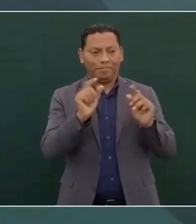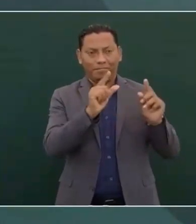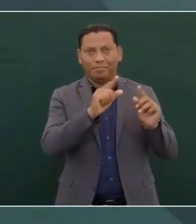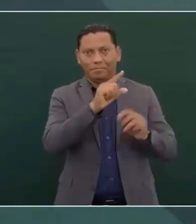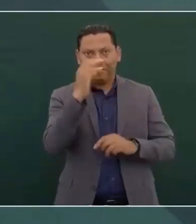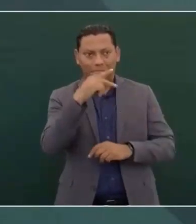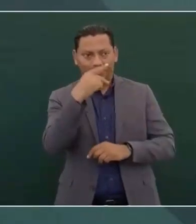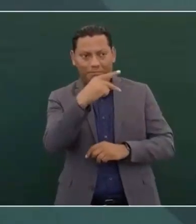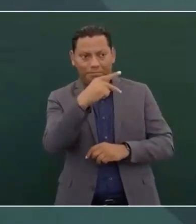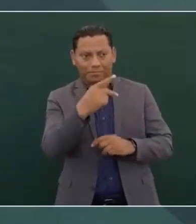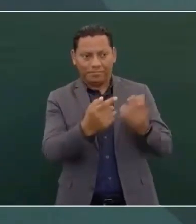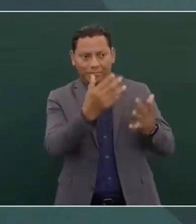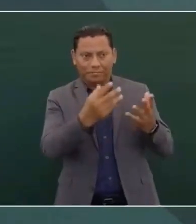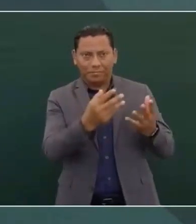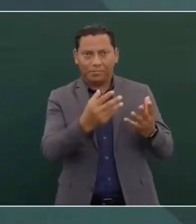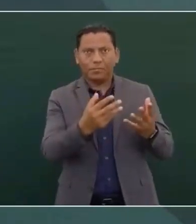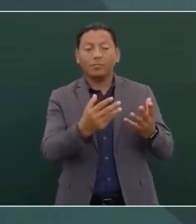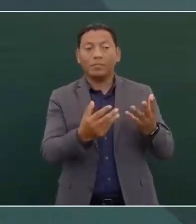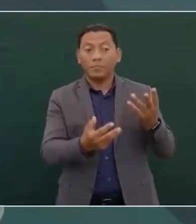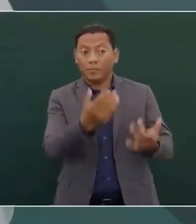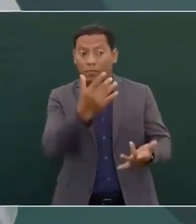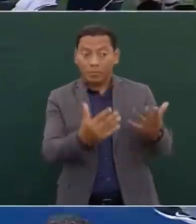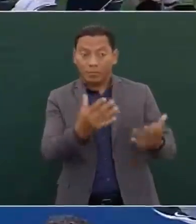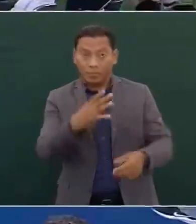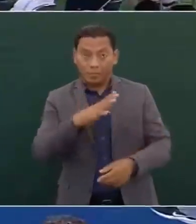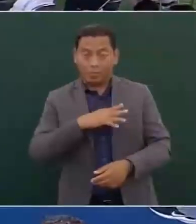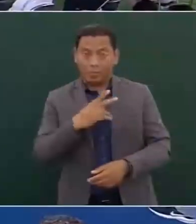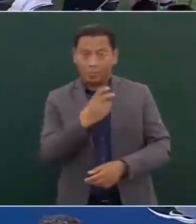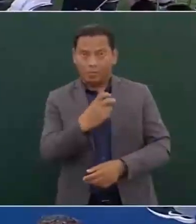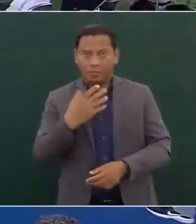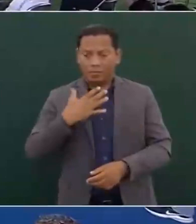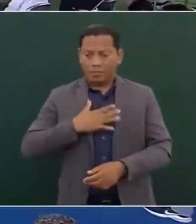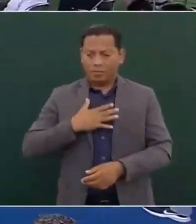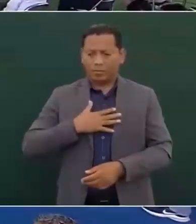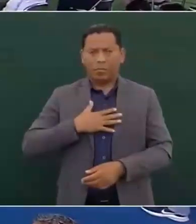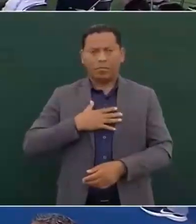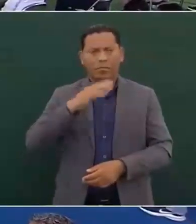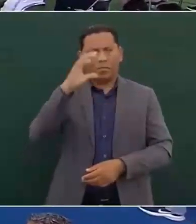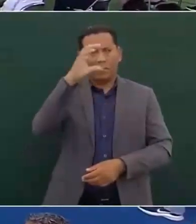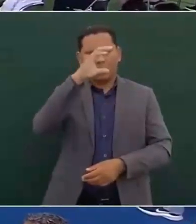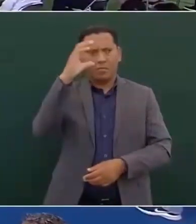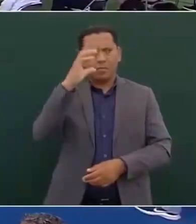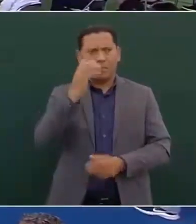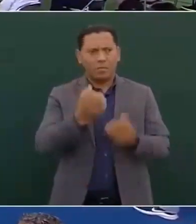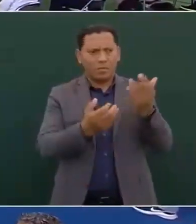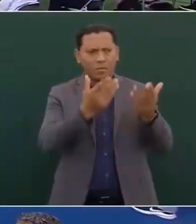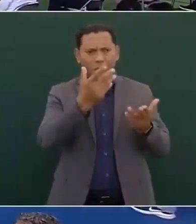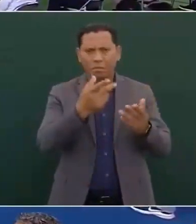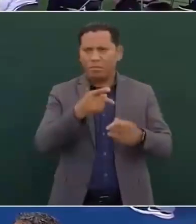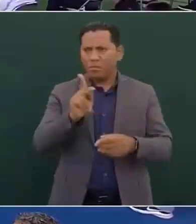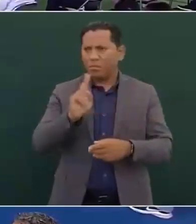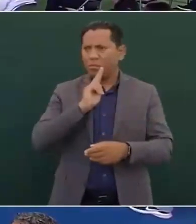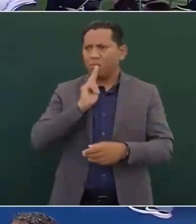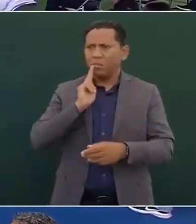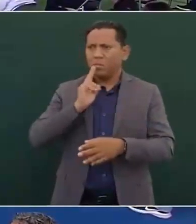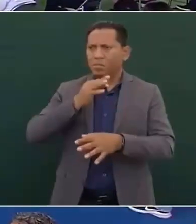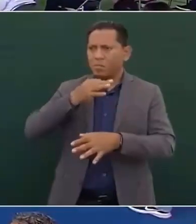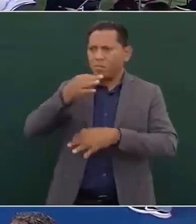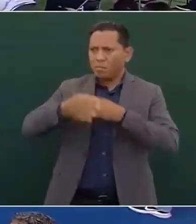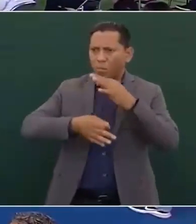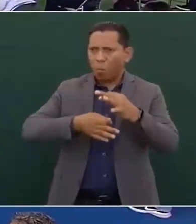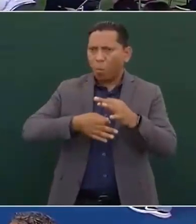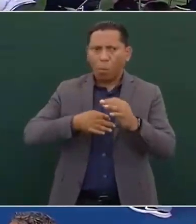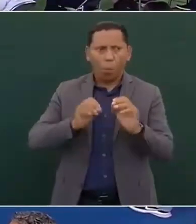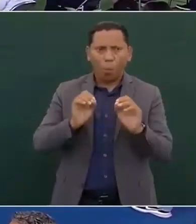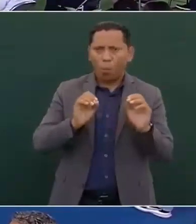Pero cuando quemaron mi figura, no salió en la prensa, ¿verdad? ¿O sí salió?